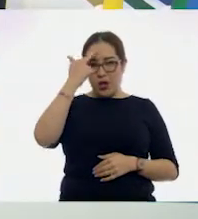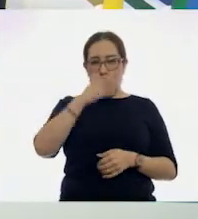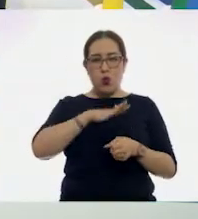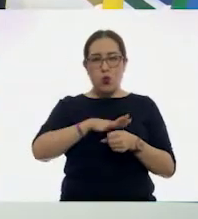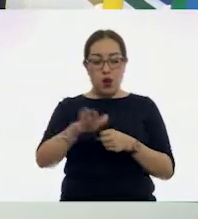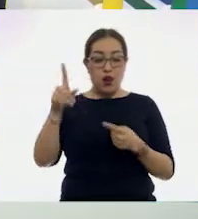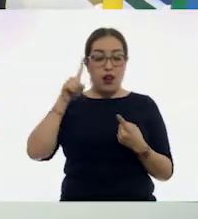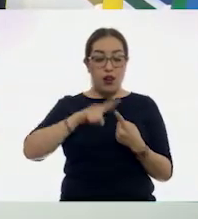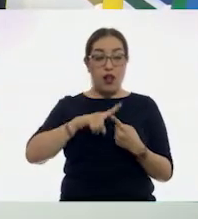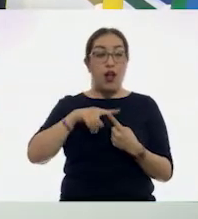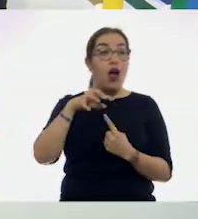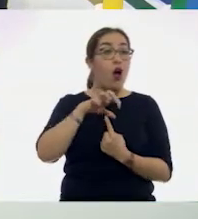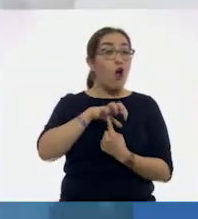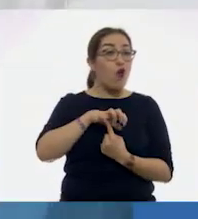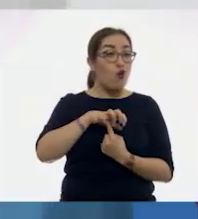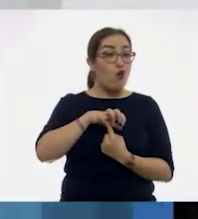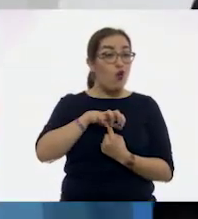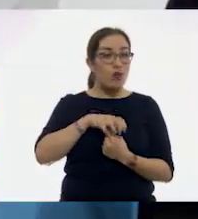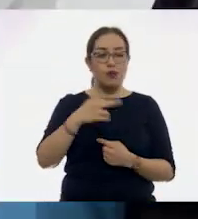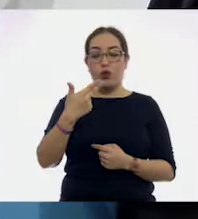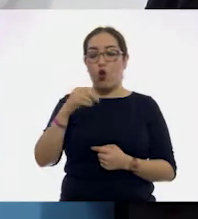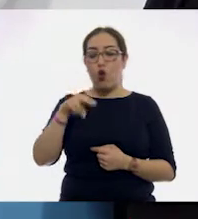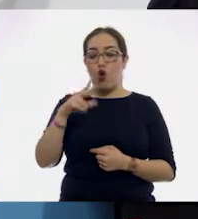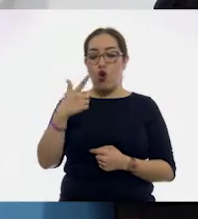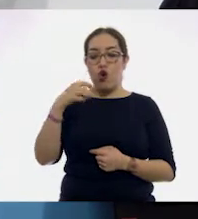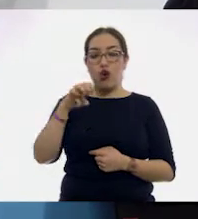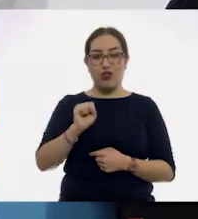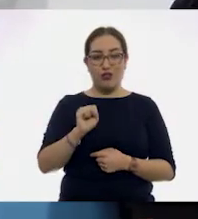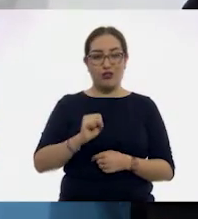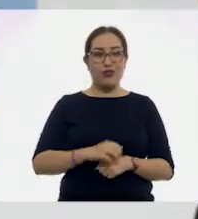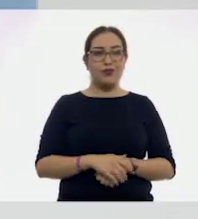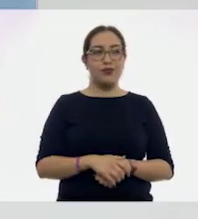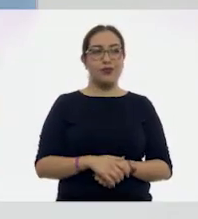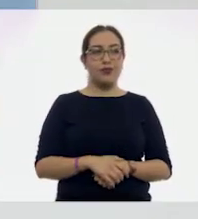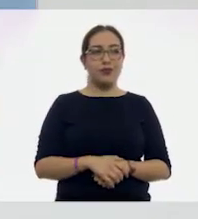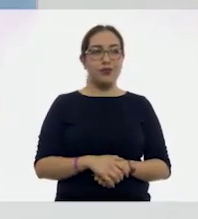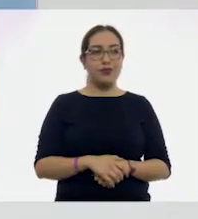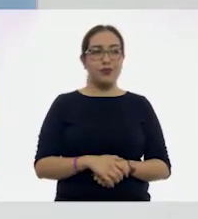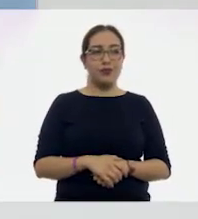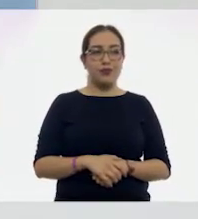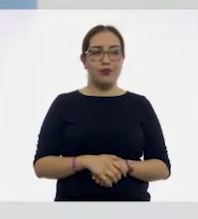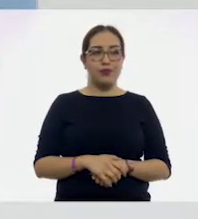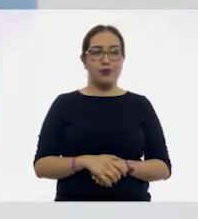los hongos. Bien, ¿verdad? muy bien. Tenemos aquí los hongos.